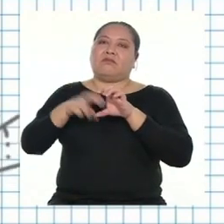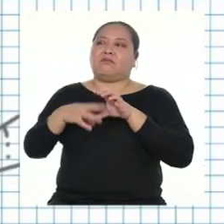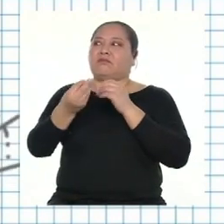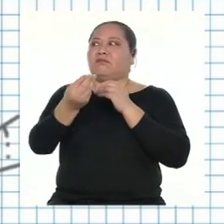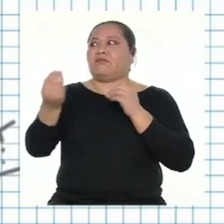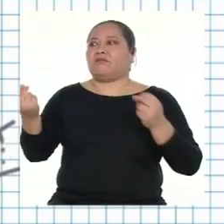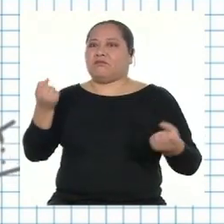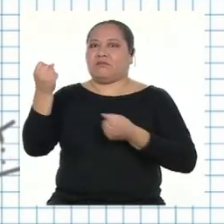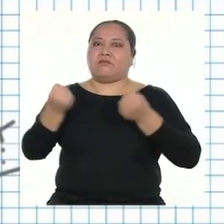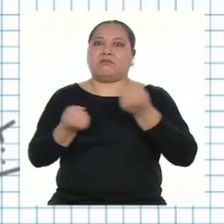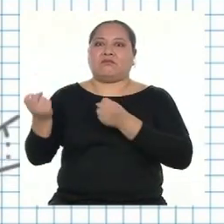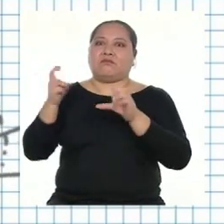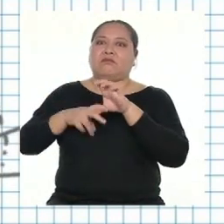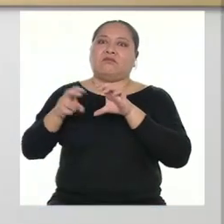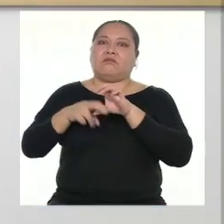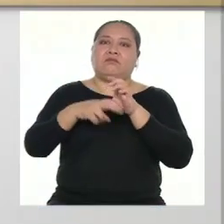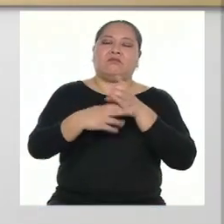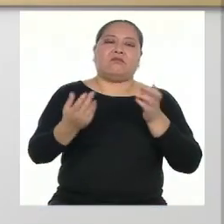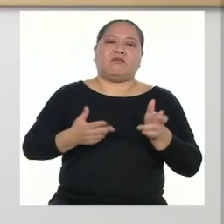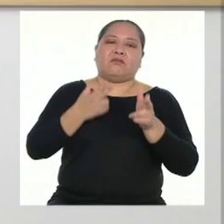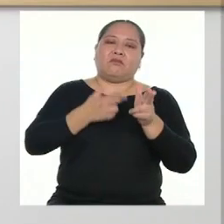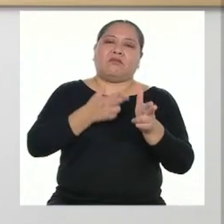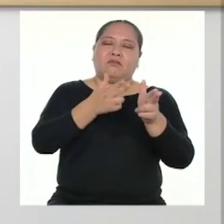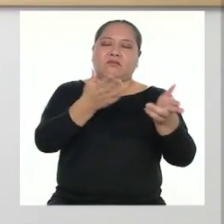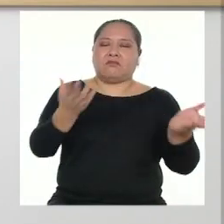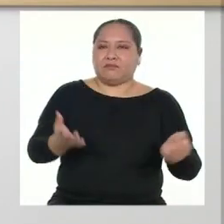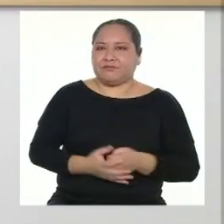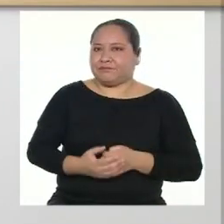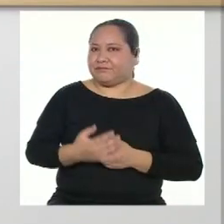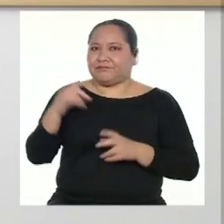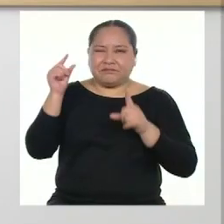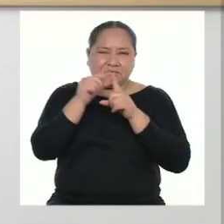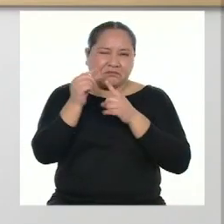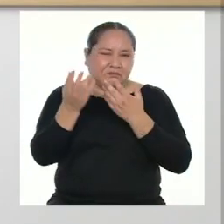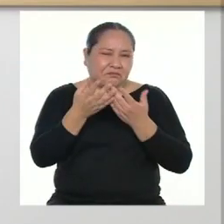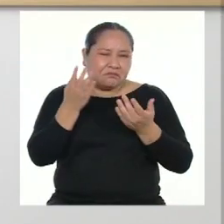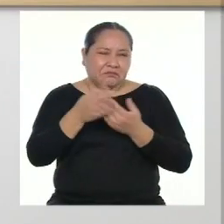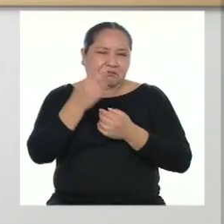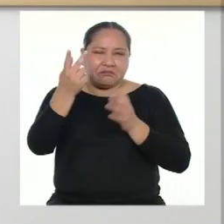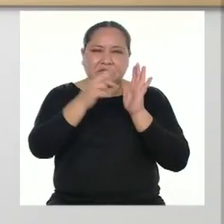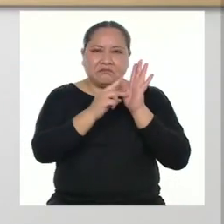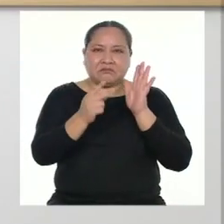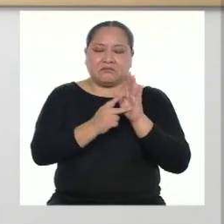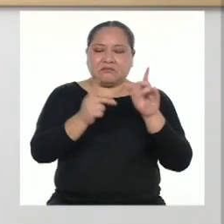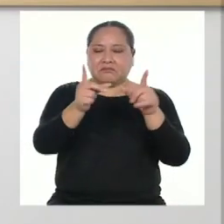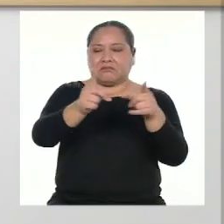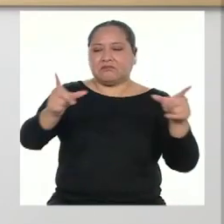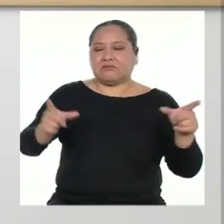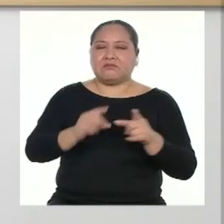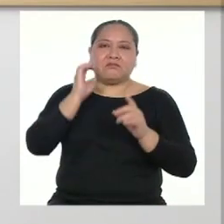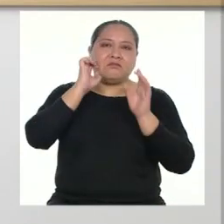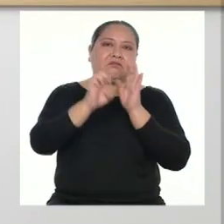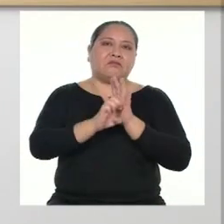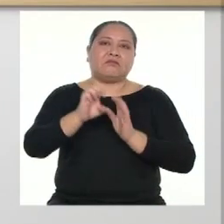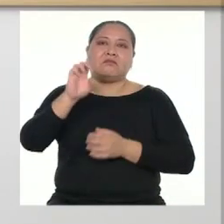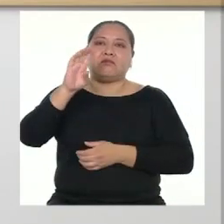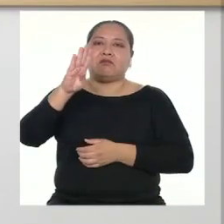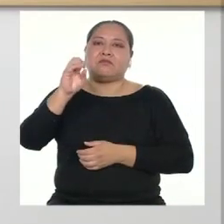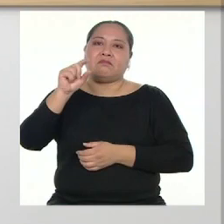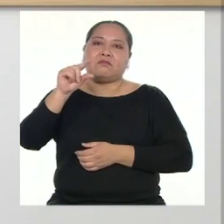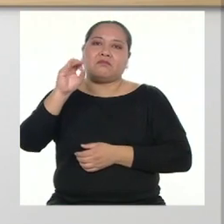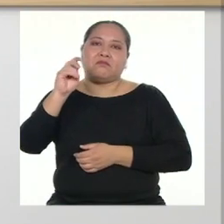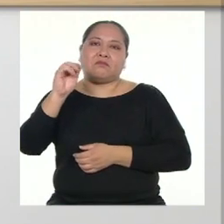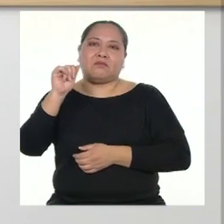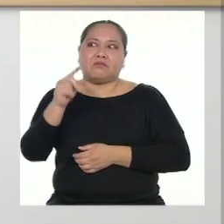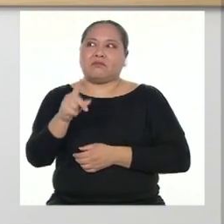de vehículos que hay en la ciudad. En términos simples, significa que ciudades como Bogotá no fueron